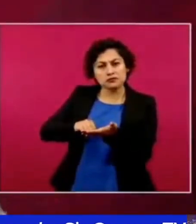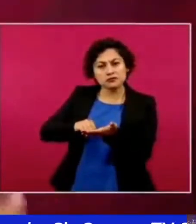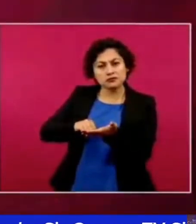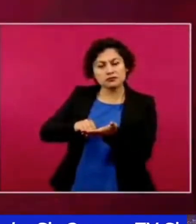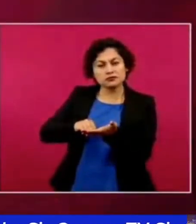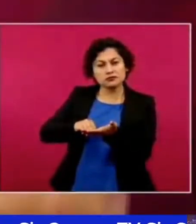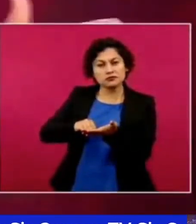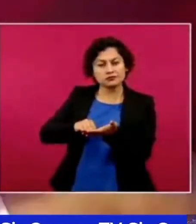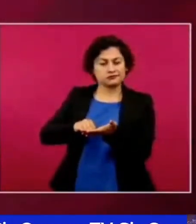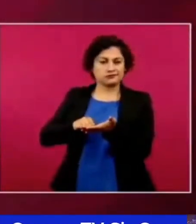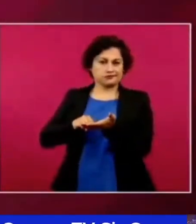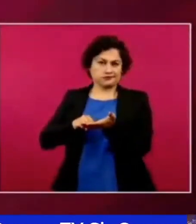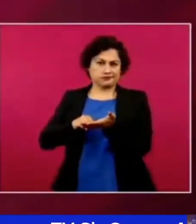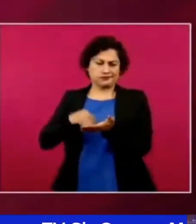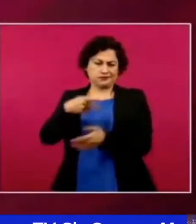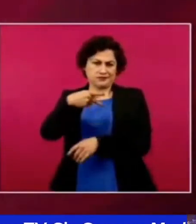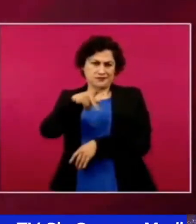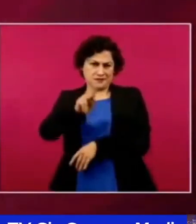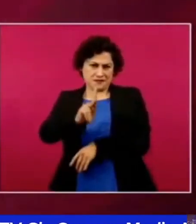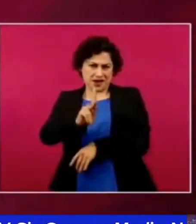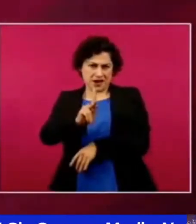y tienen en la cárcel,